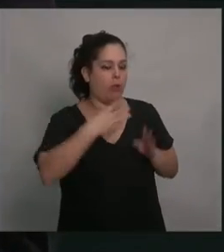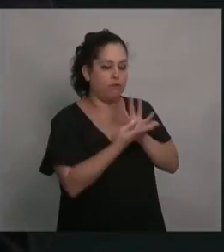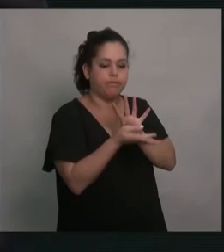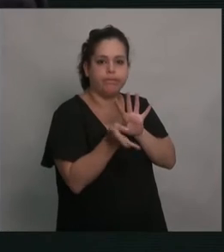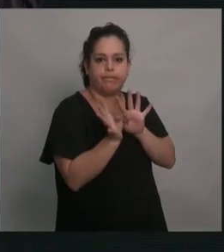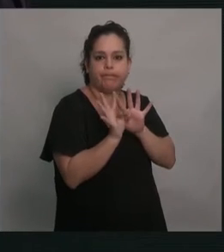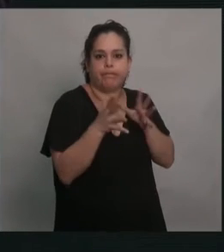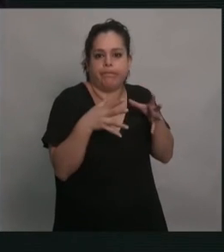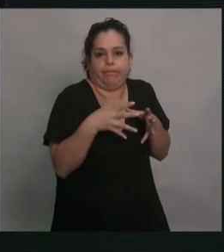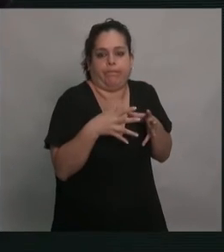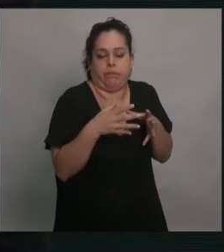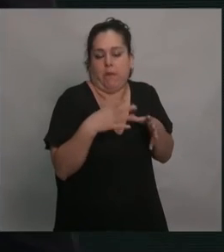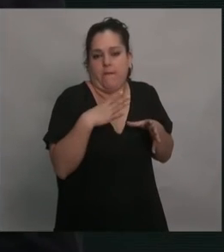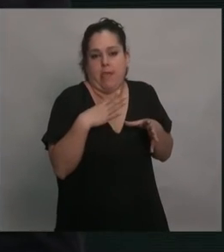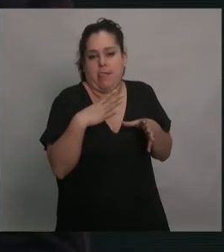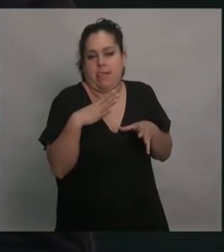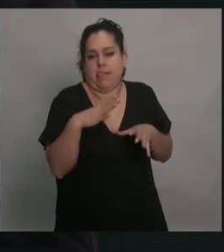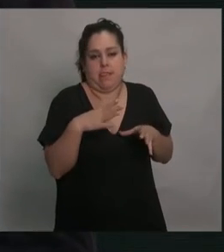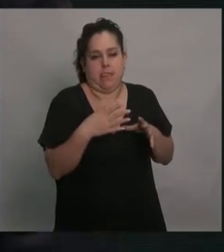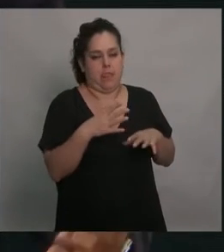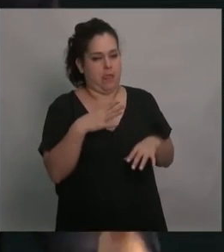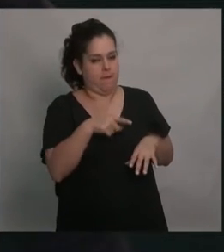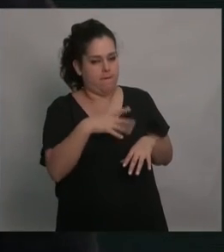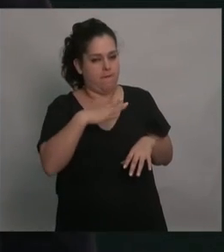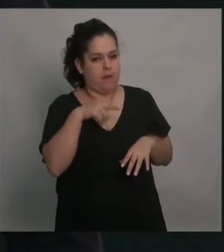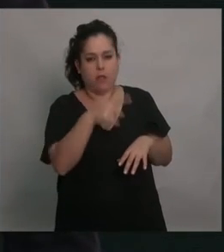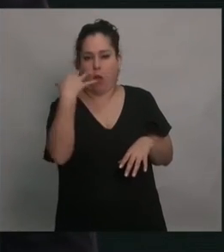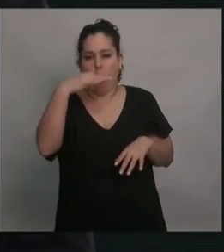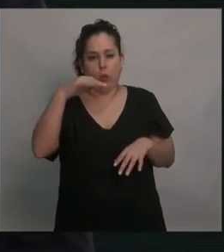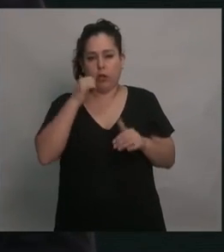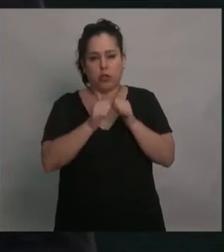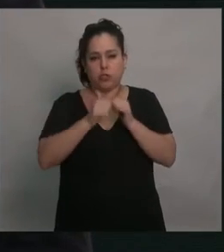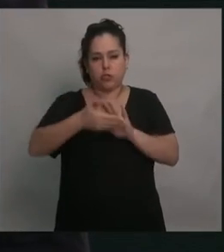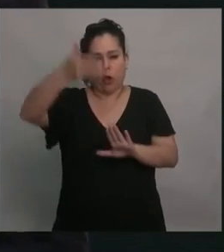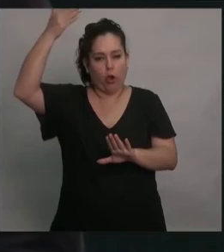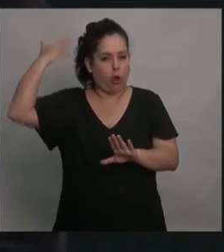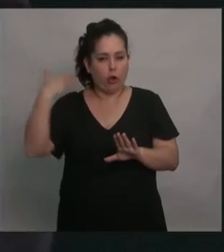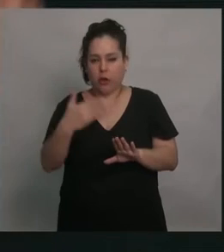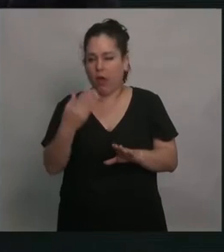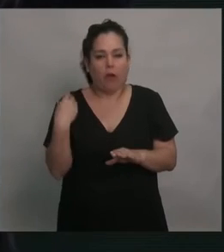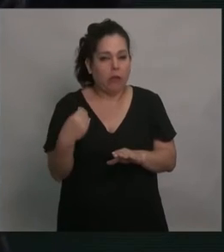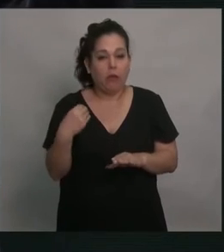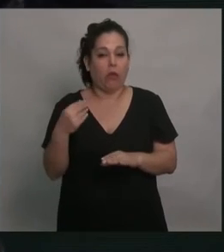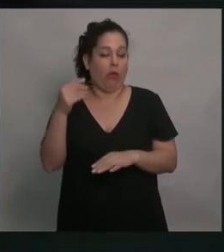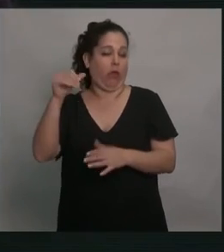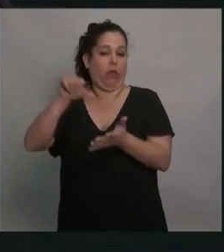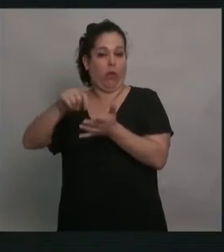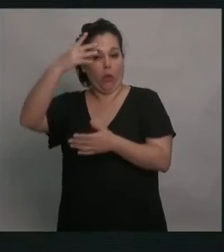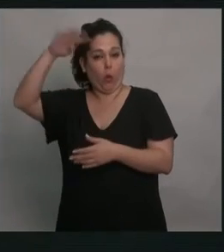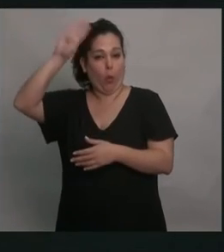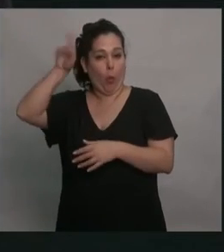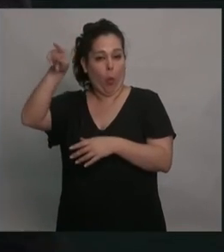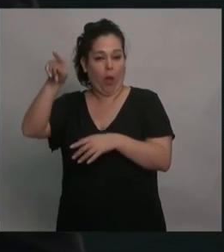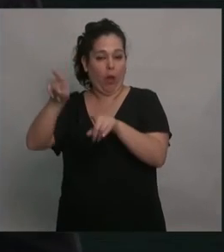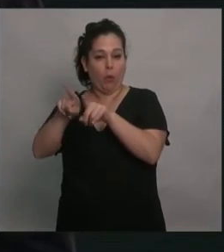acto criminal más largo de la historia, posiblemente único en la historia de la humanidad, donde un país, una potencia como esa, se ensaña con